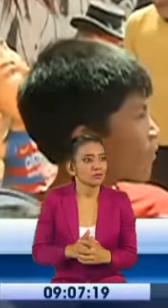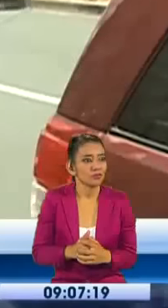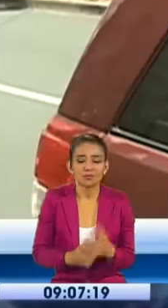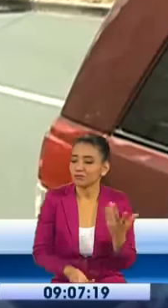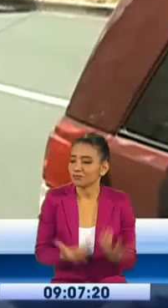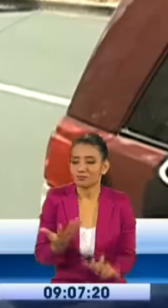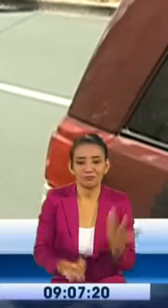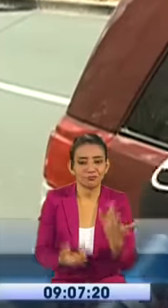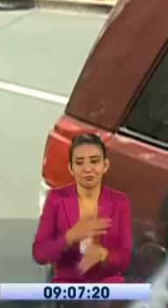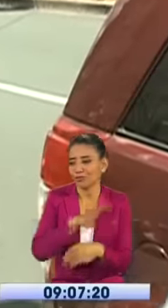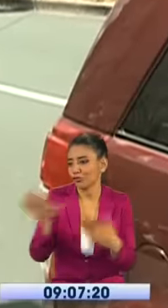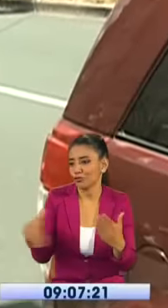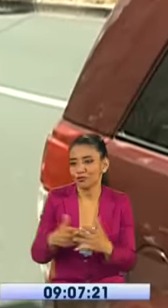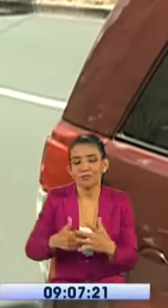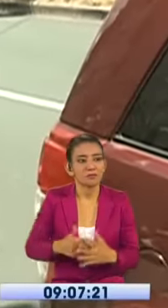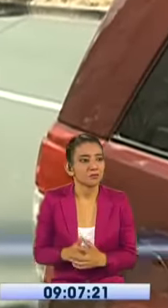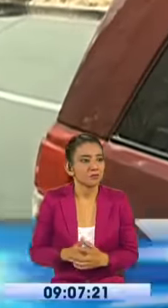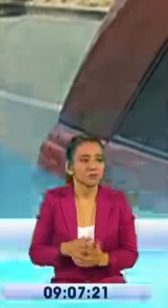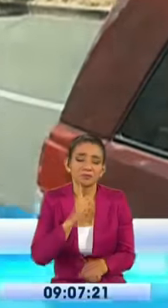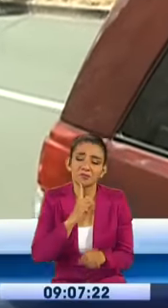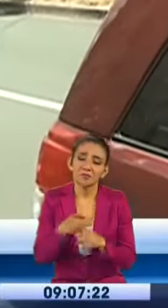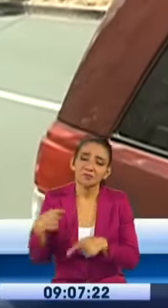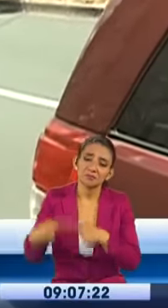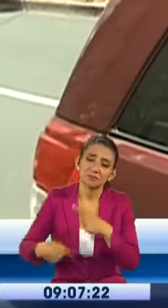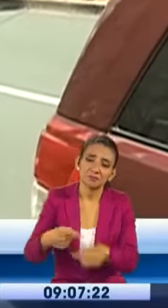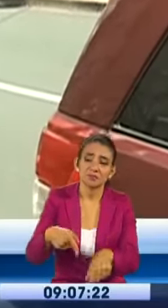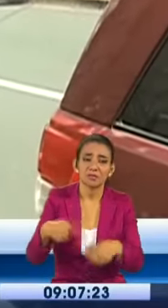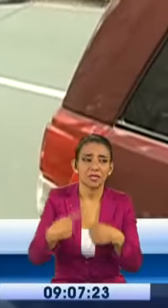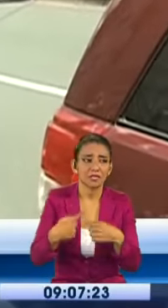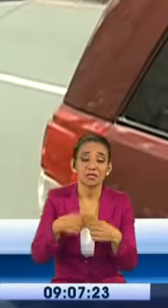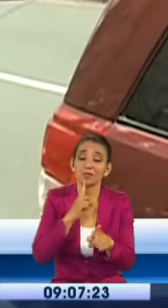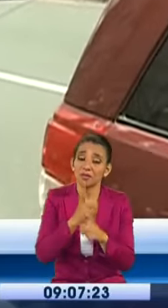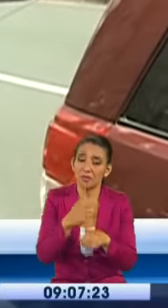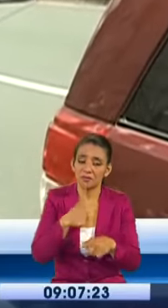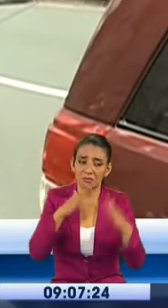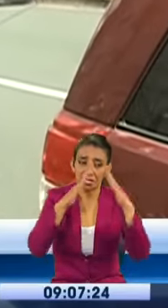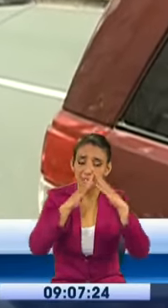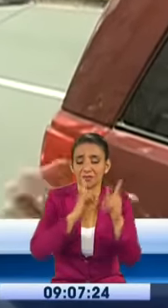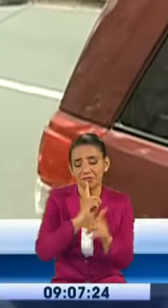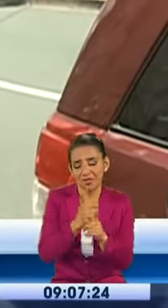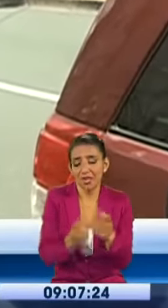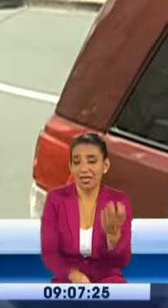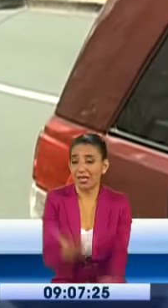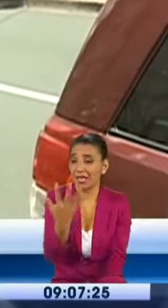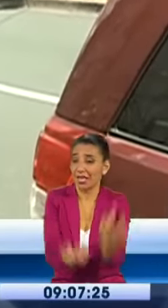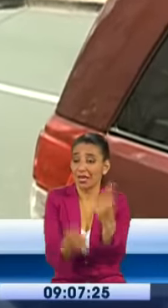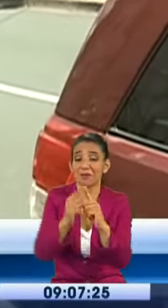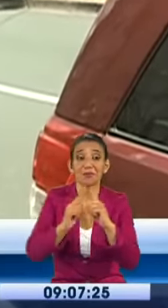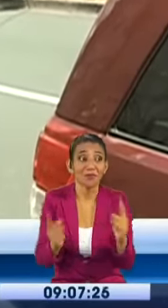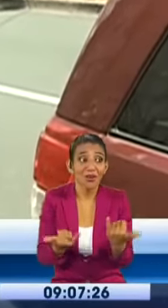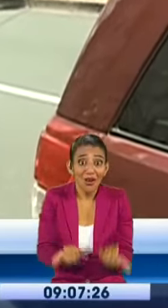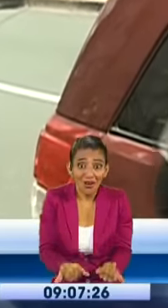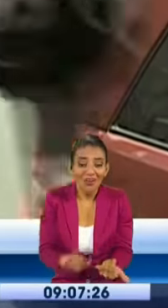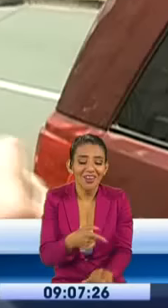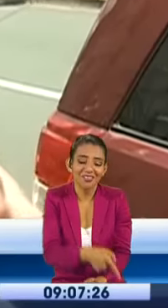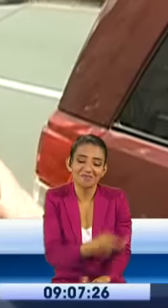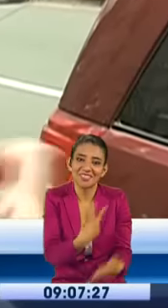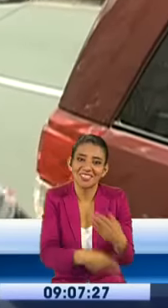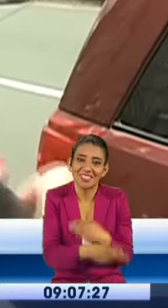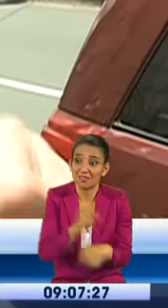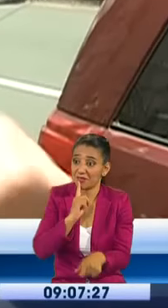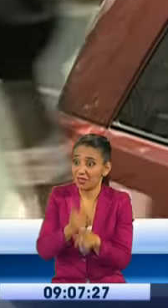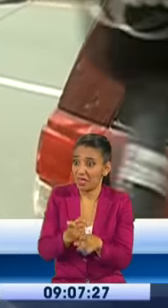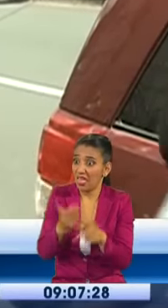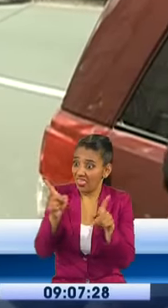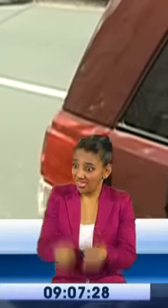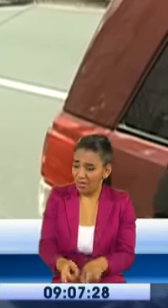A todos. Es bueno la tradición en la casa, ¿no? Y a pesar de que nosotros también lo hacemos en la casa uno, pero la novedad ahorita es la nena. Porque hay que quemarle,